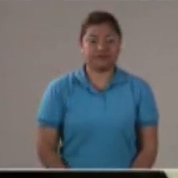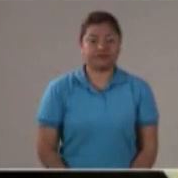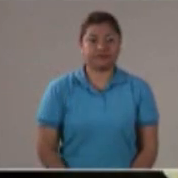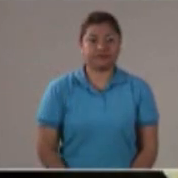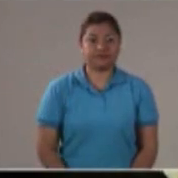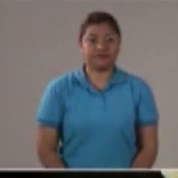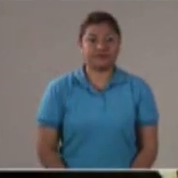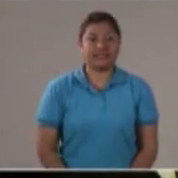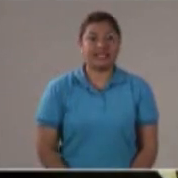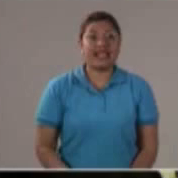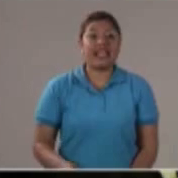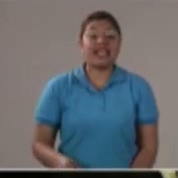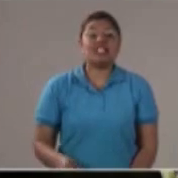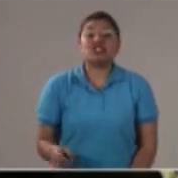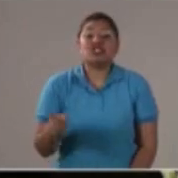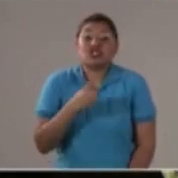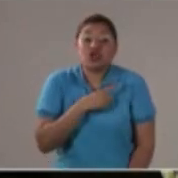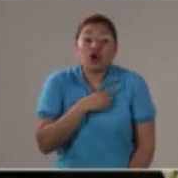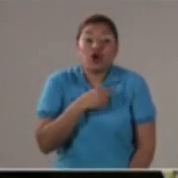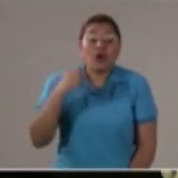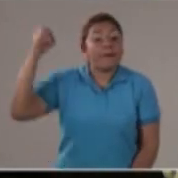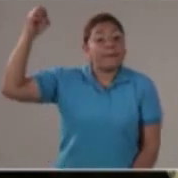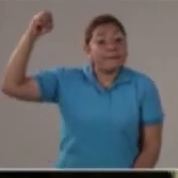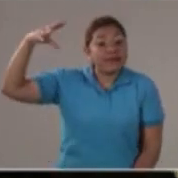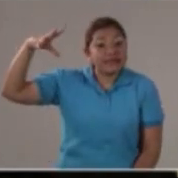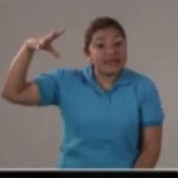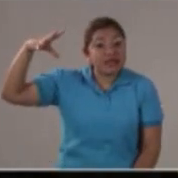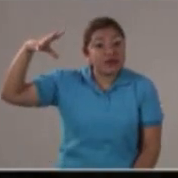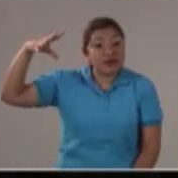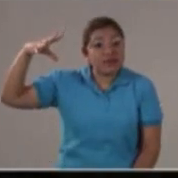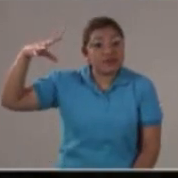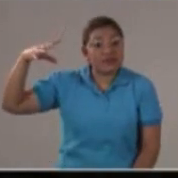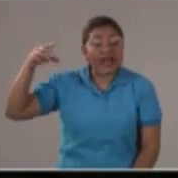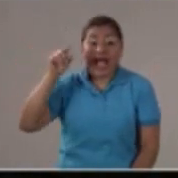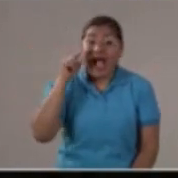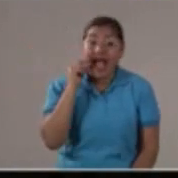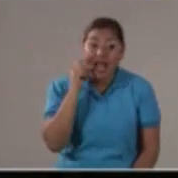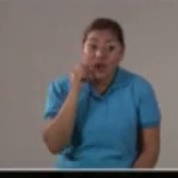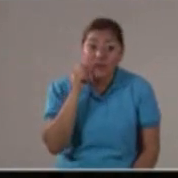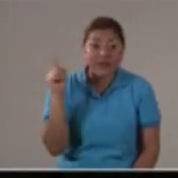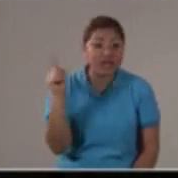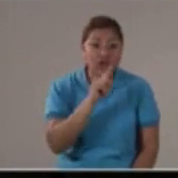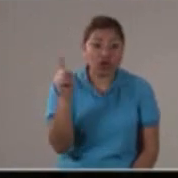No. Bendijo. No lo bendijo.